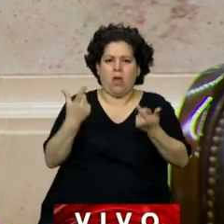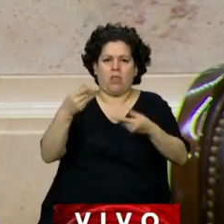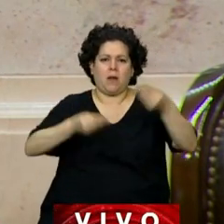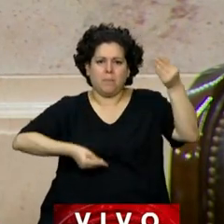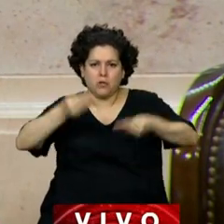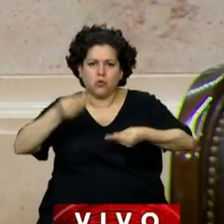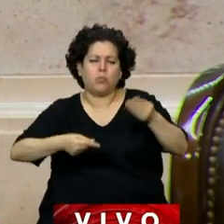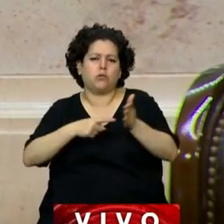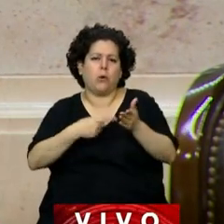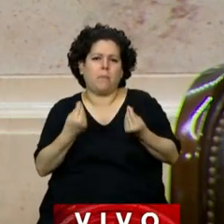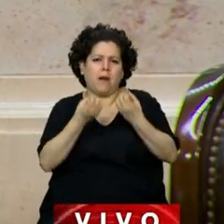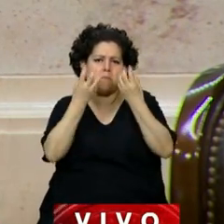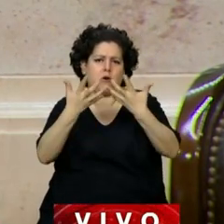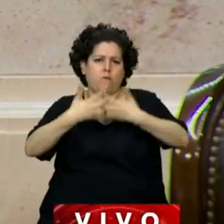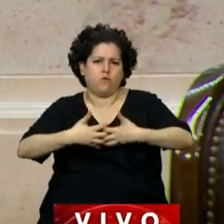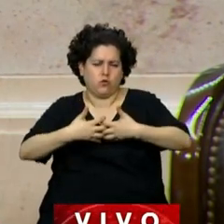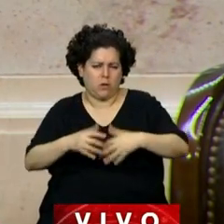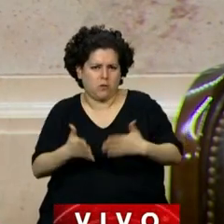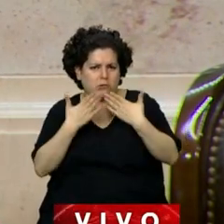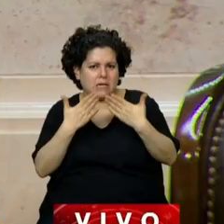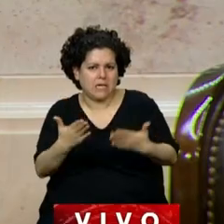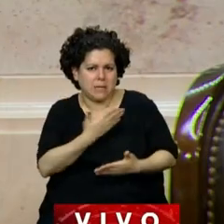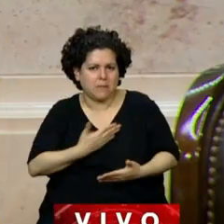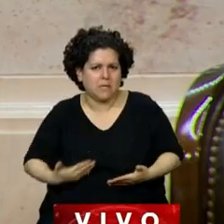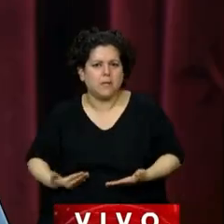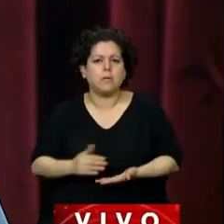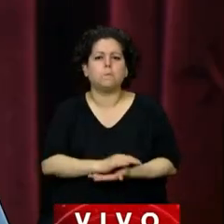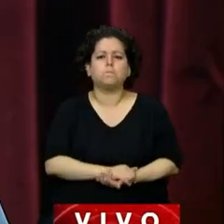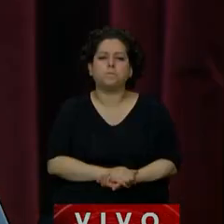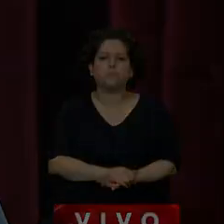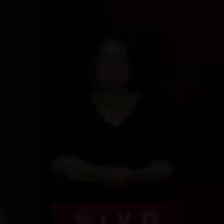fundamental para su funcionamiento. Gracias, presidente. Gracias a usted, diputado.